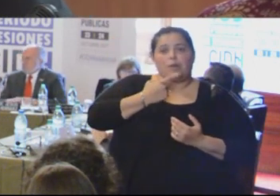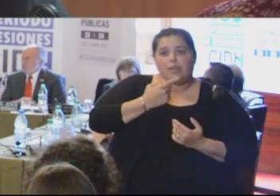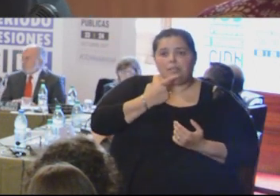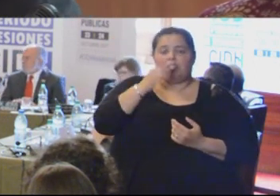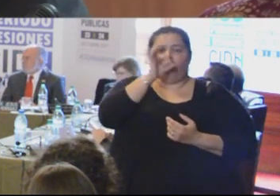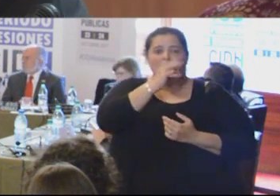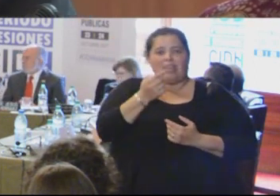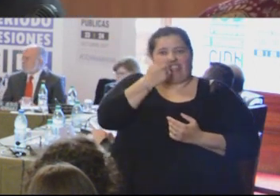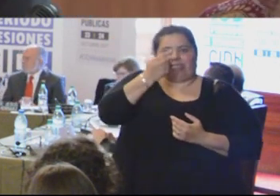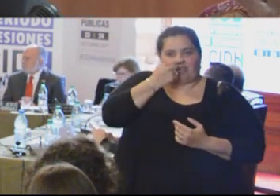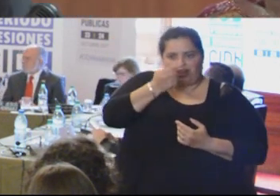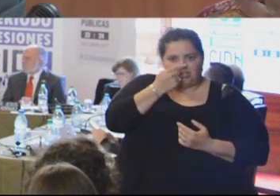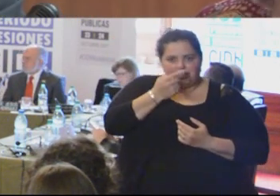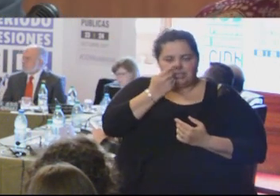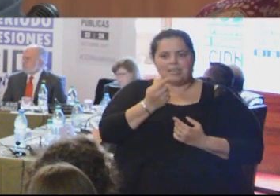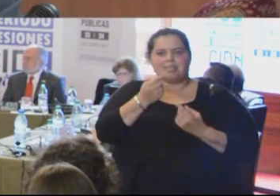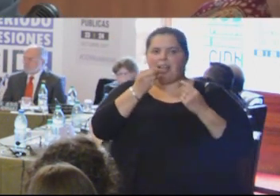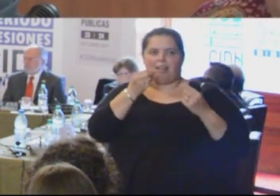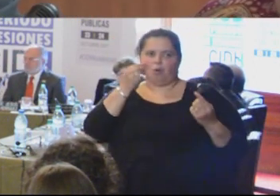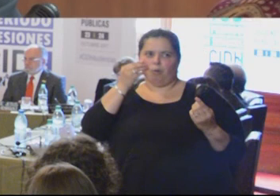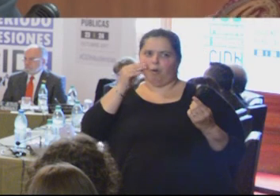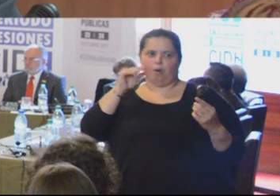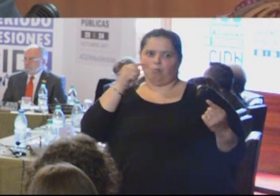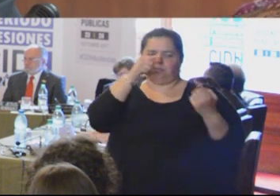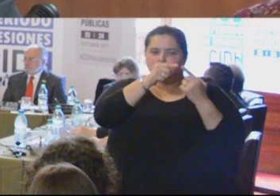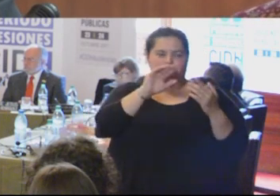apostado en la continuidad de la guerra